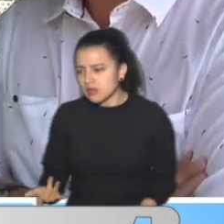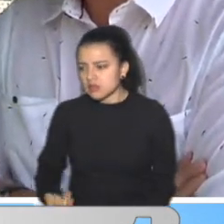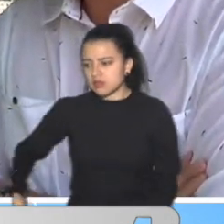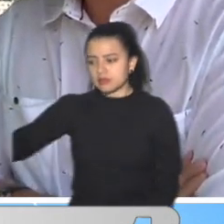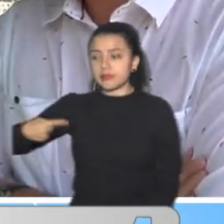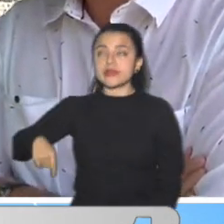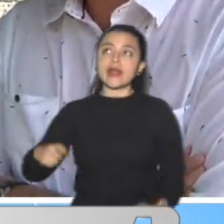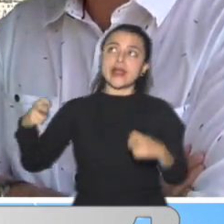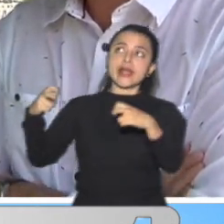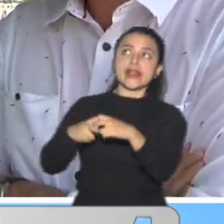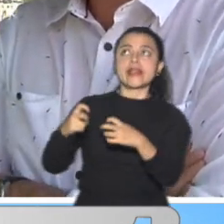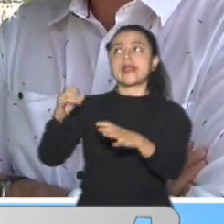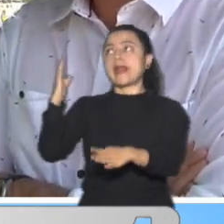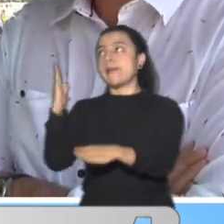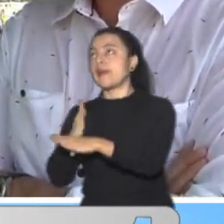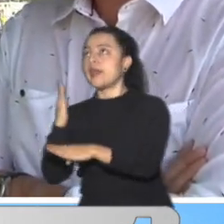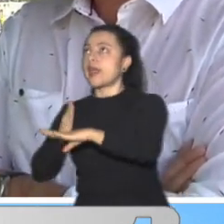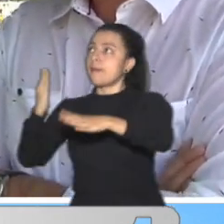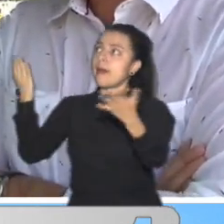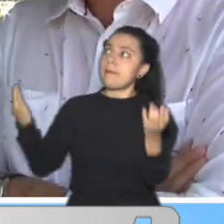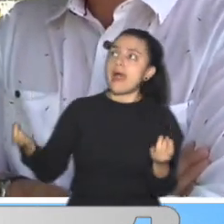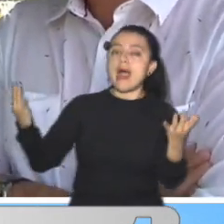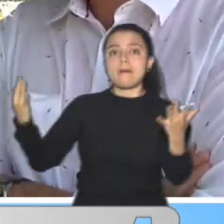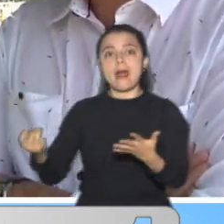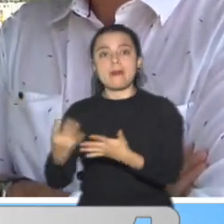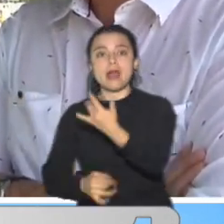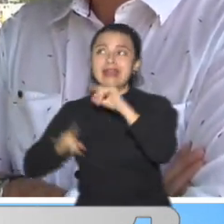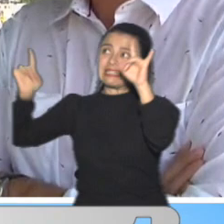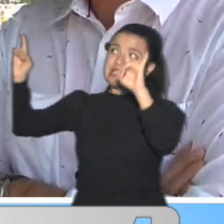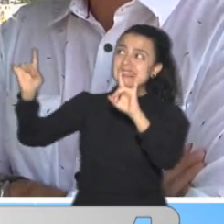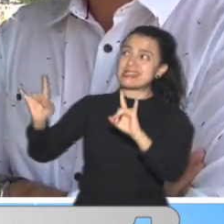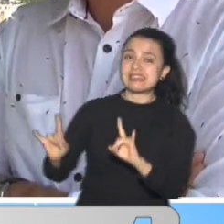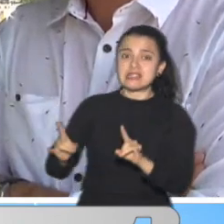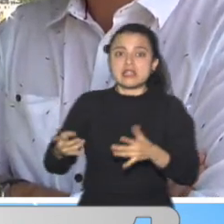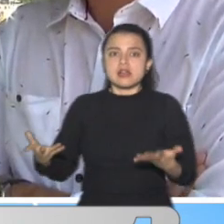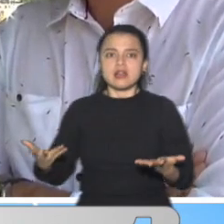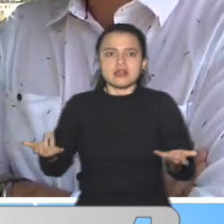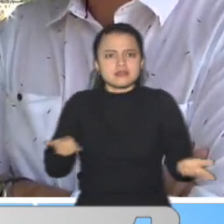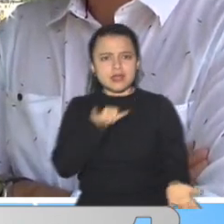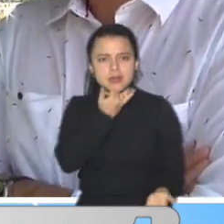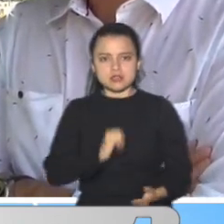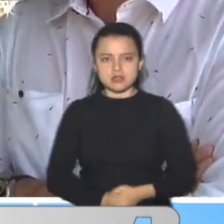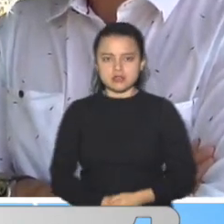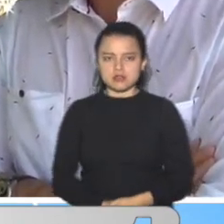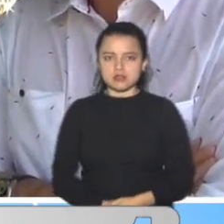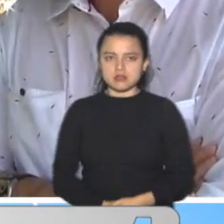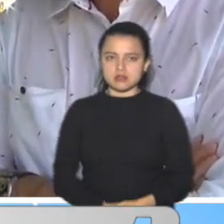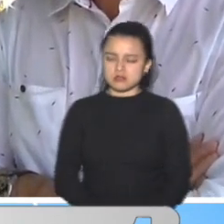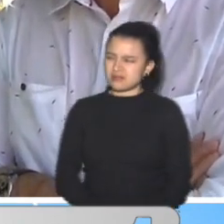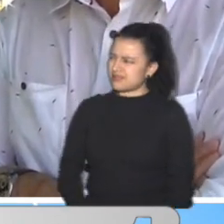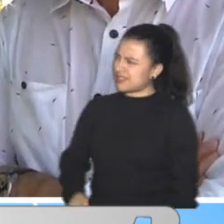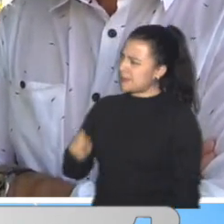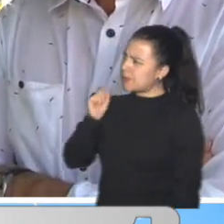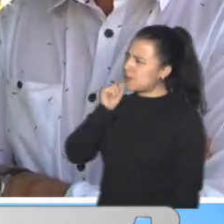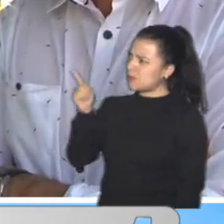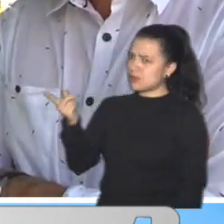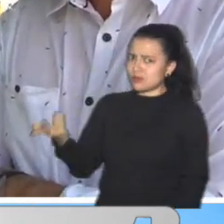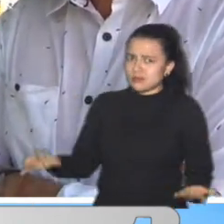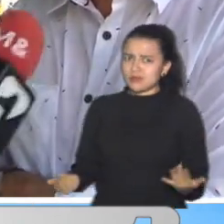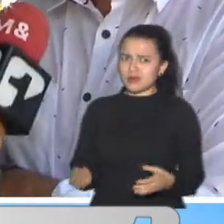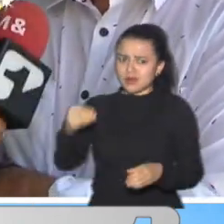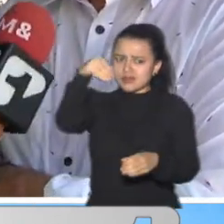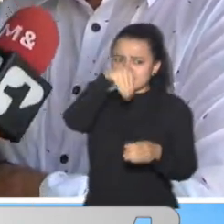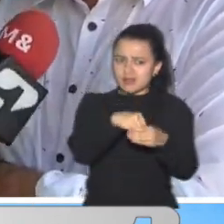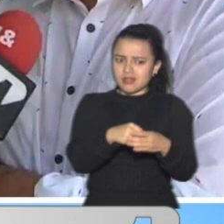normal que haya tantas fallas en esta conexión que solamente se puede hacer virtual porque él está en la cárcel de valledupar y podría recuperar la